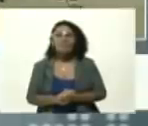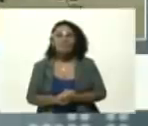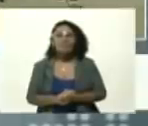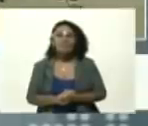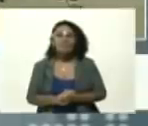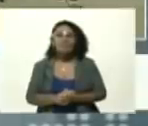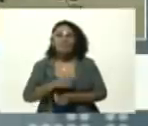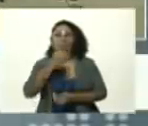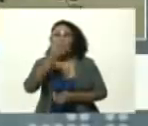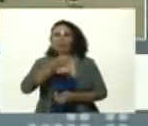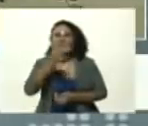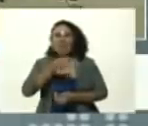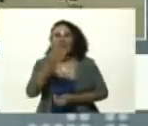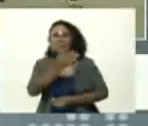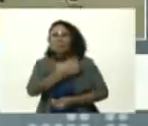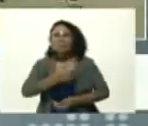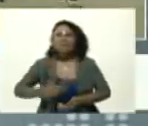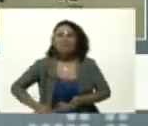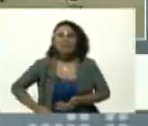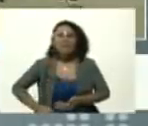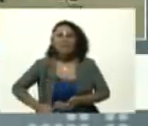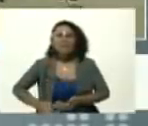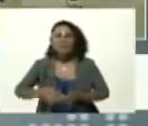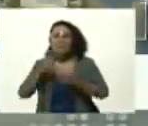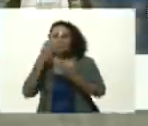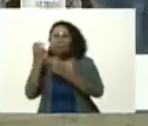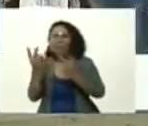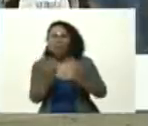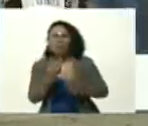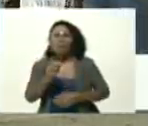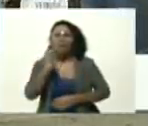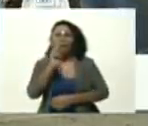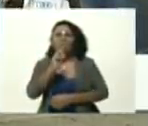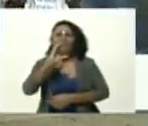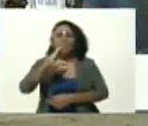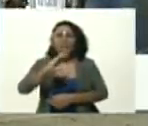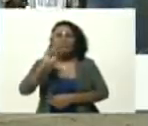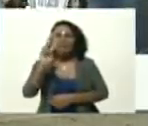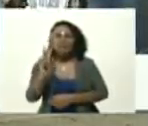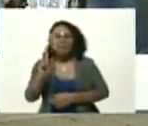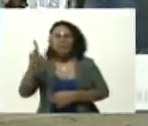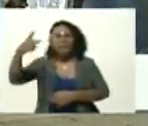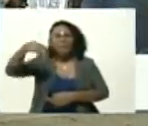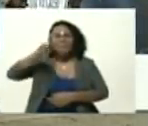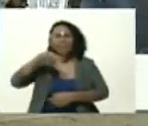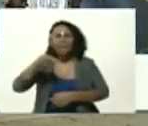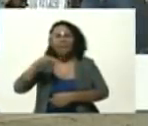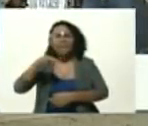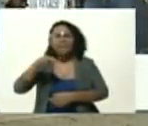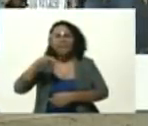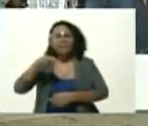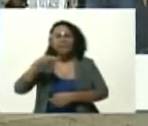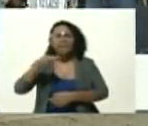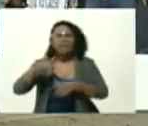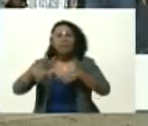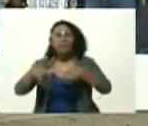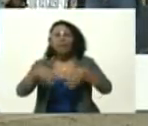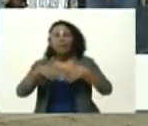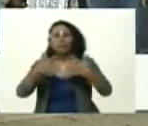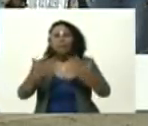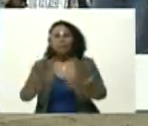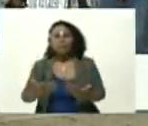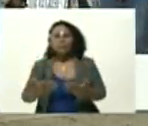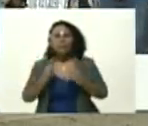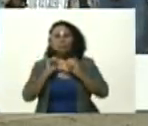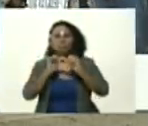Muy buenas tardes, presidente. Bienvenido a la Universidad Central de Venezuela, su plaza del rectorado, sitio que